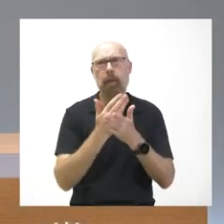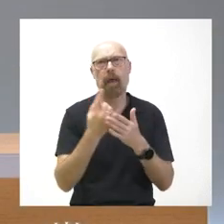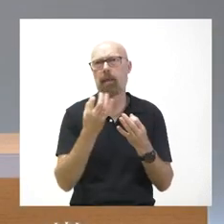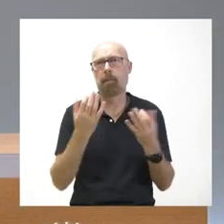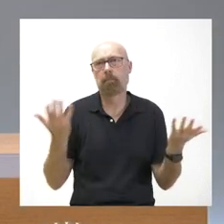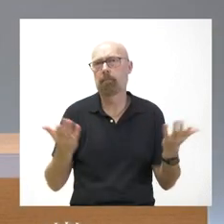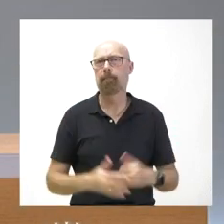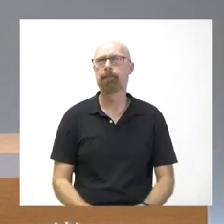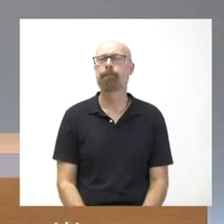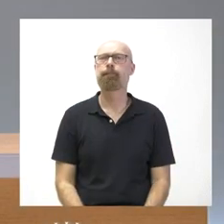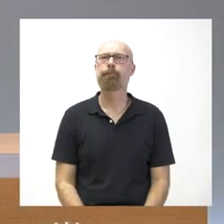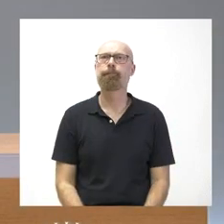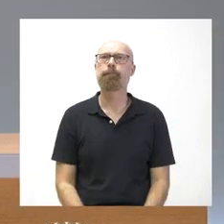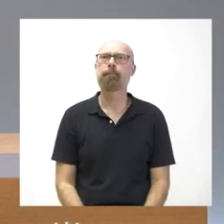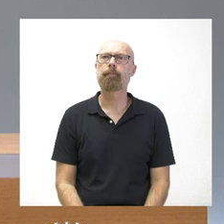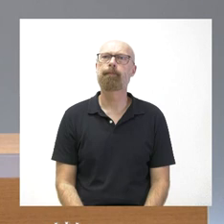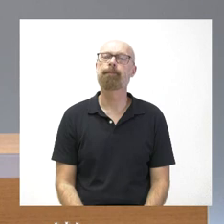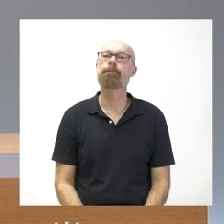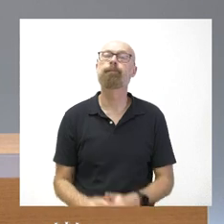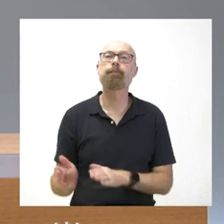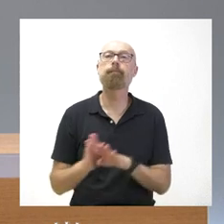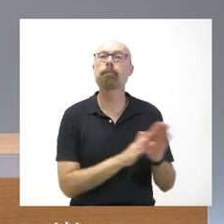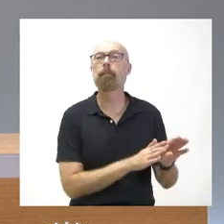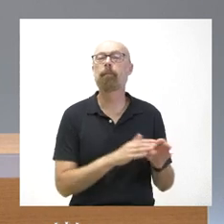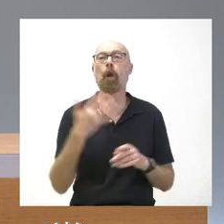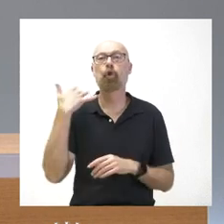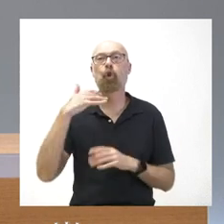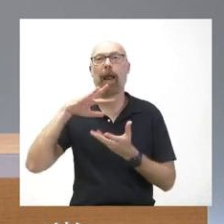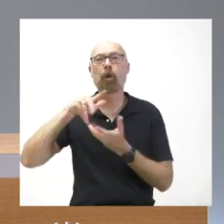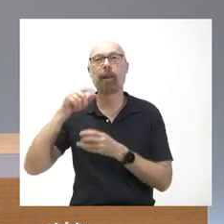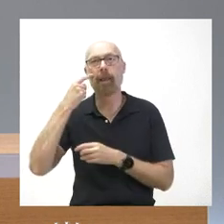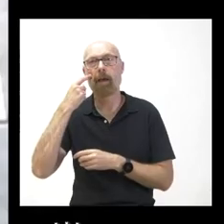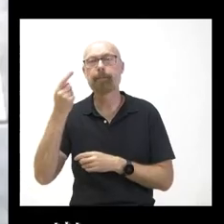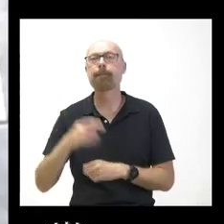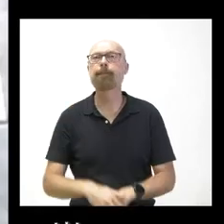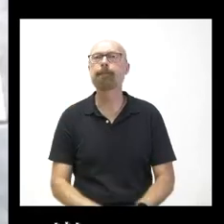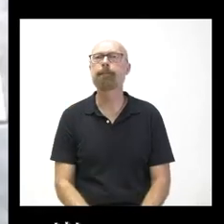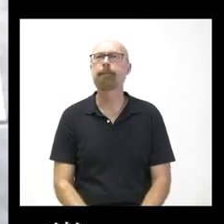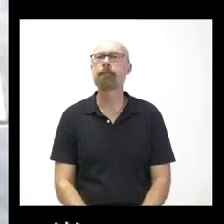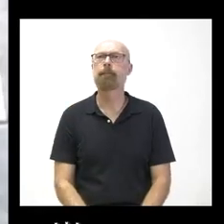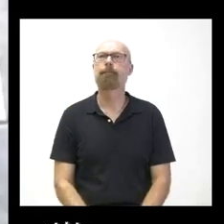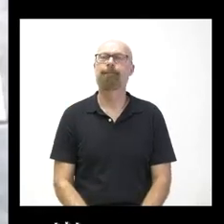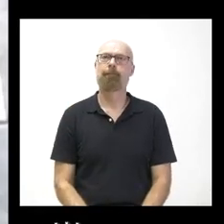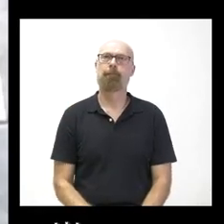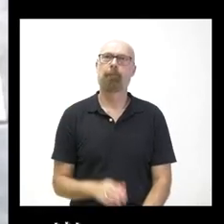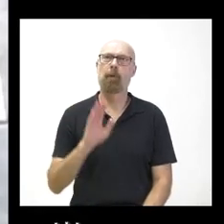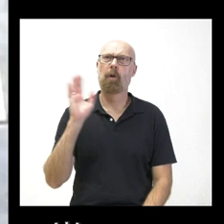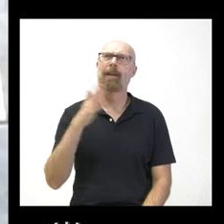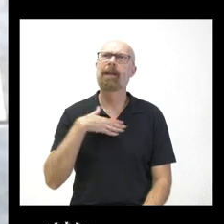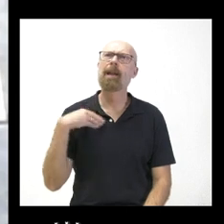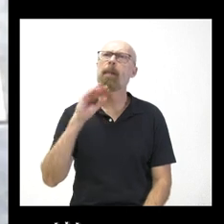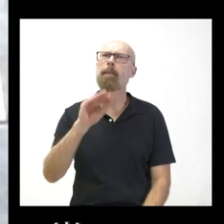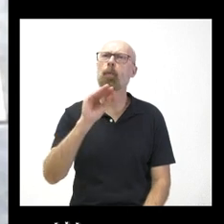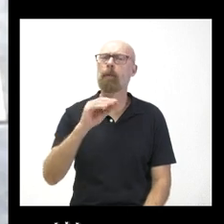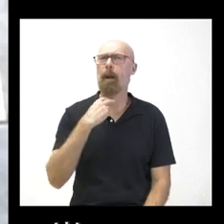materia continuamos ahora con Soria noticias Sergio García adelante Eh sí muy buenas yo quería preguntarle al